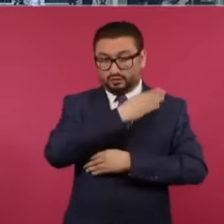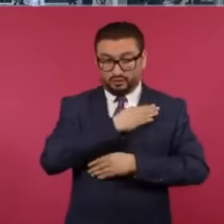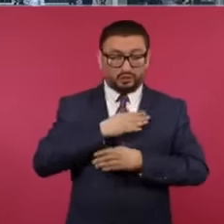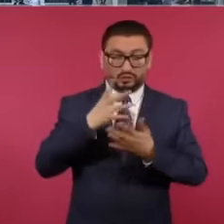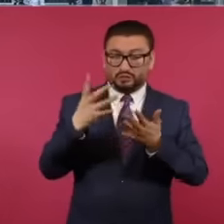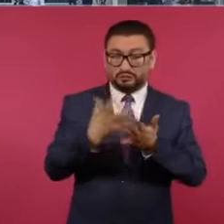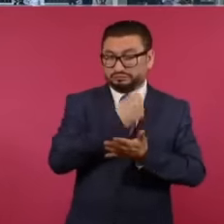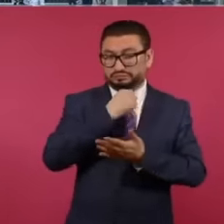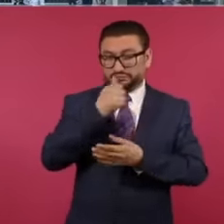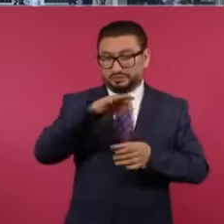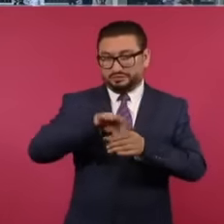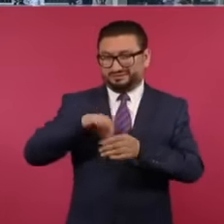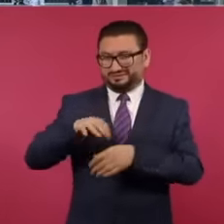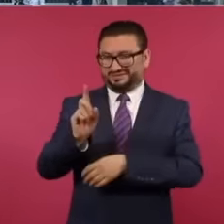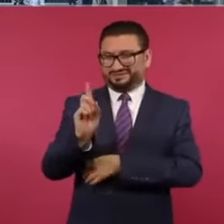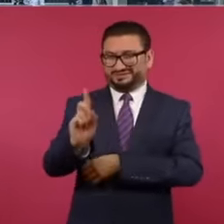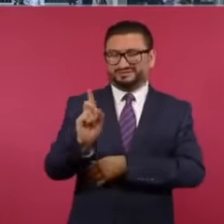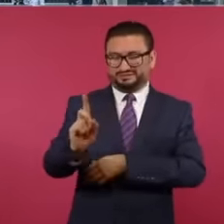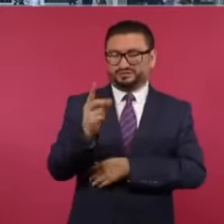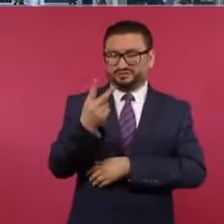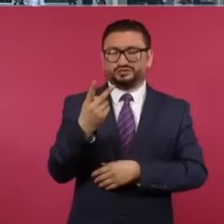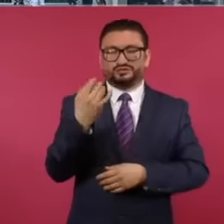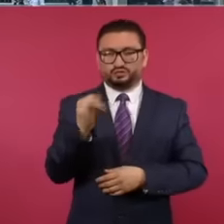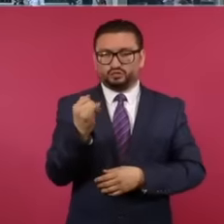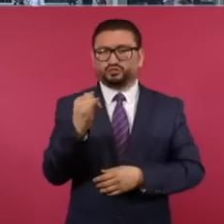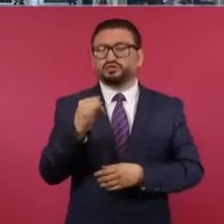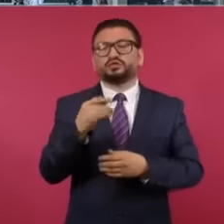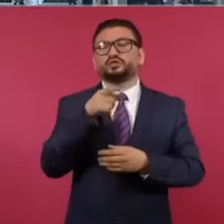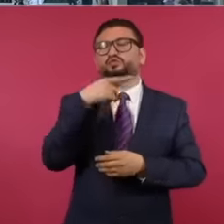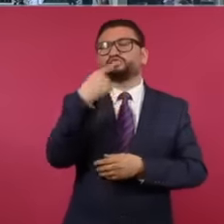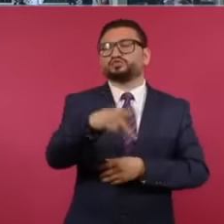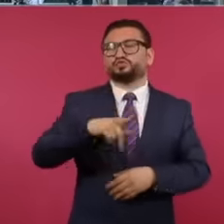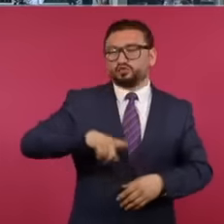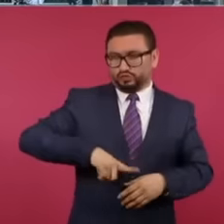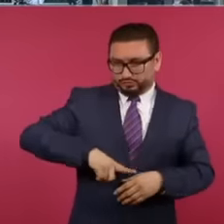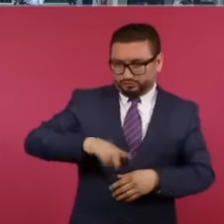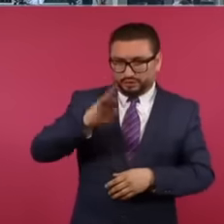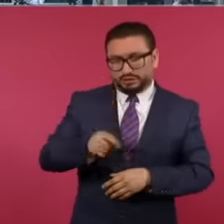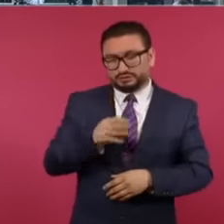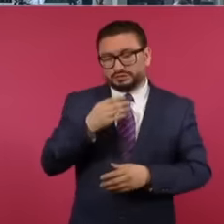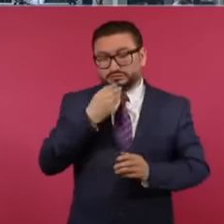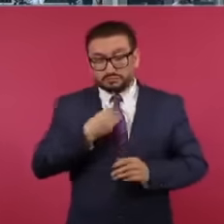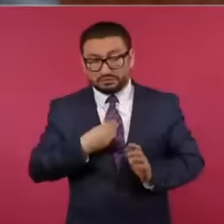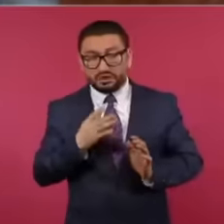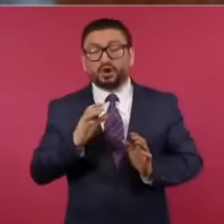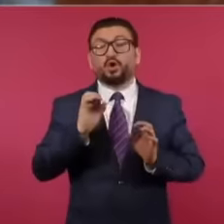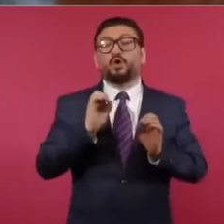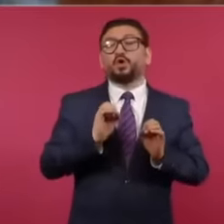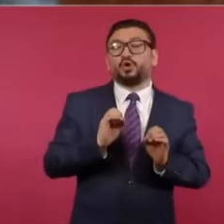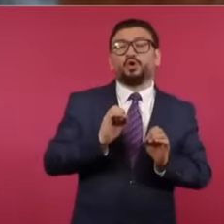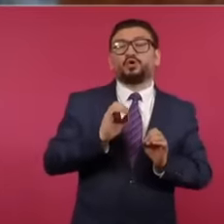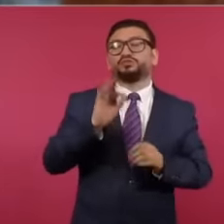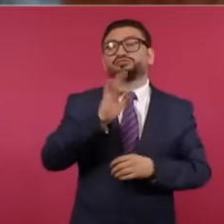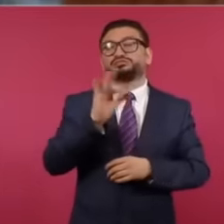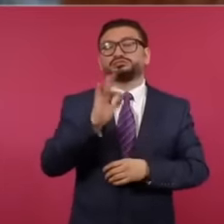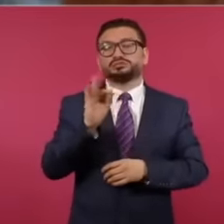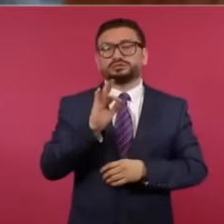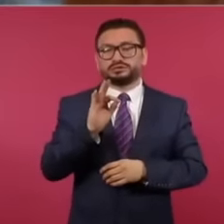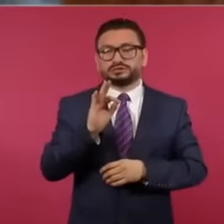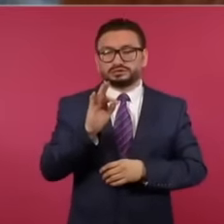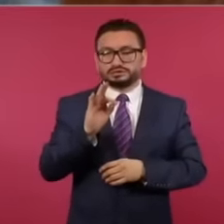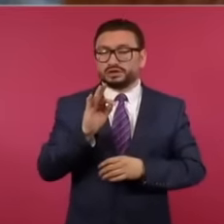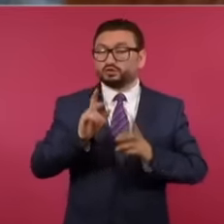los comicios del domingo 2 de junio, ¿desde su gobierno ustedes aceptarían esos resultados o cabría la posibilidad de que